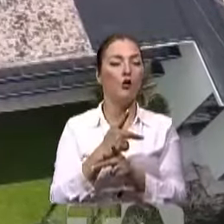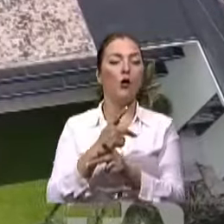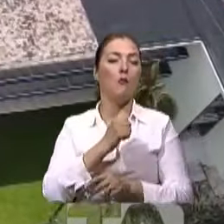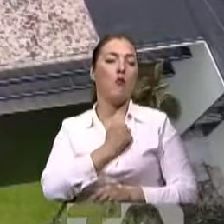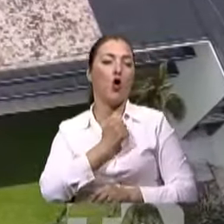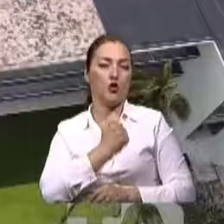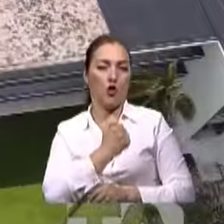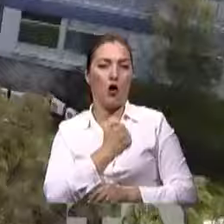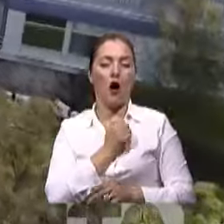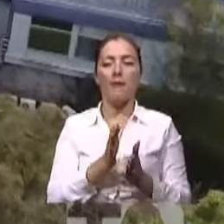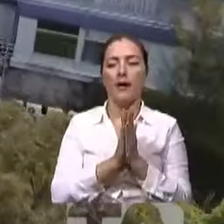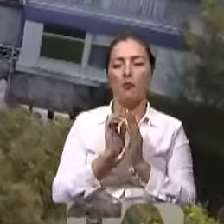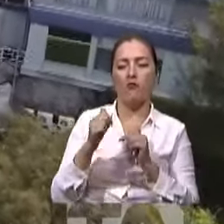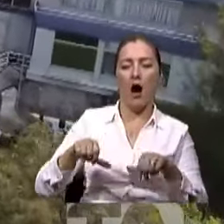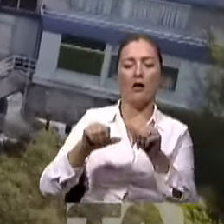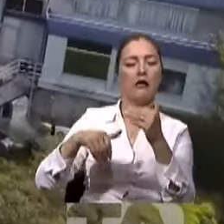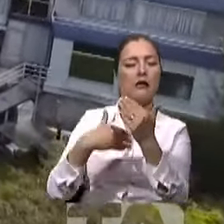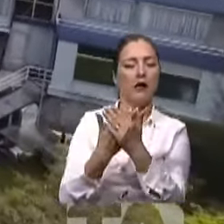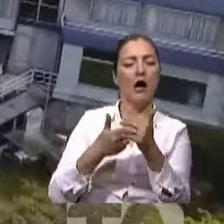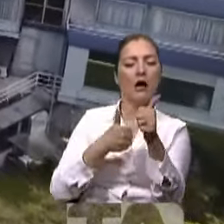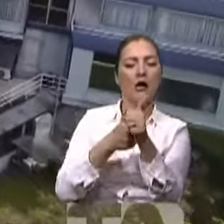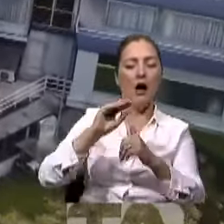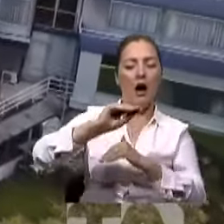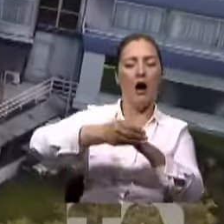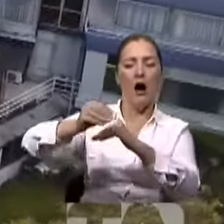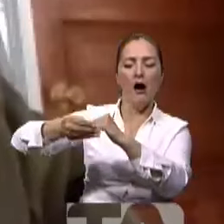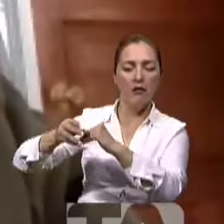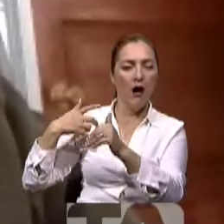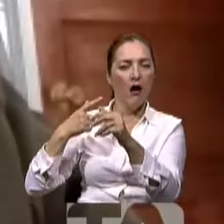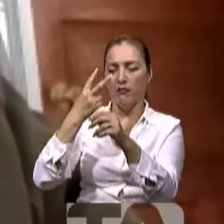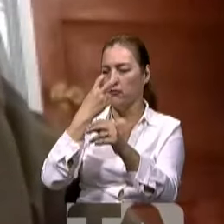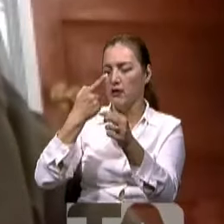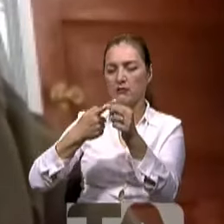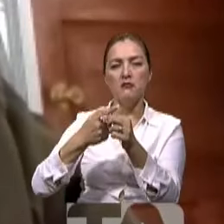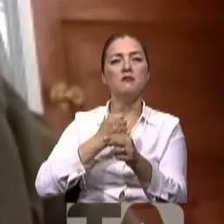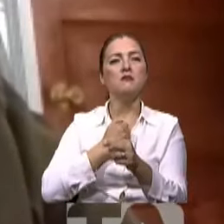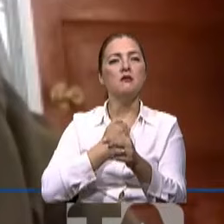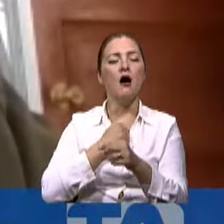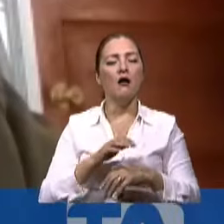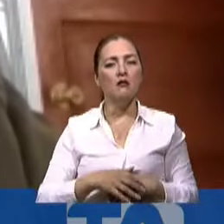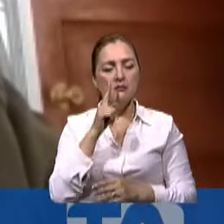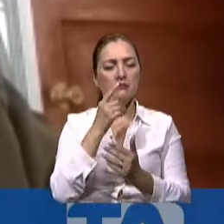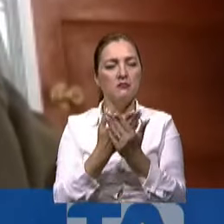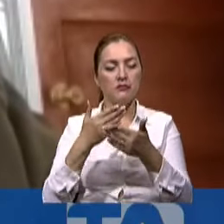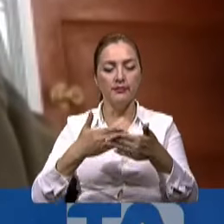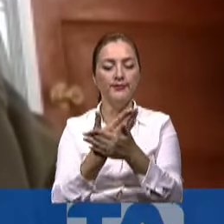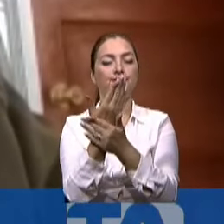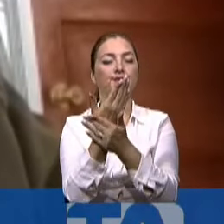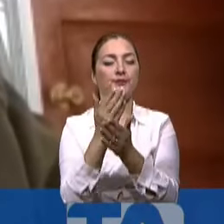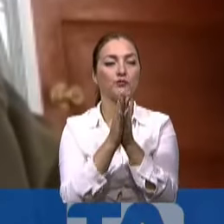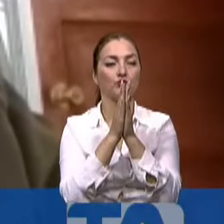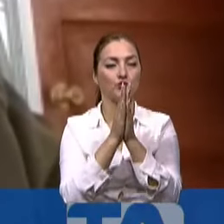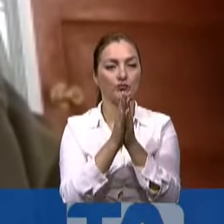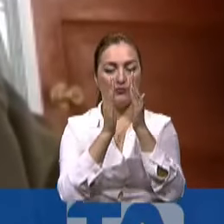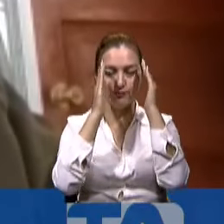de Patrimonio de incluir nuevas áreas aledañas al Hotel Quito como patrimonio. De que hay unas nuevas evidencias y nos piden tomar